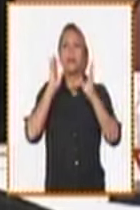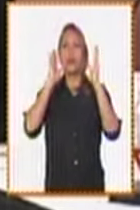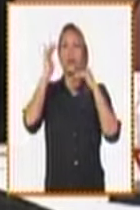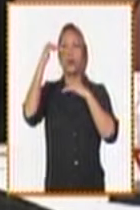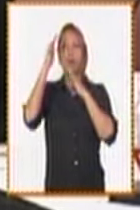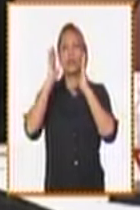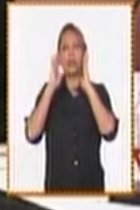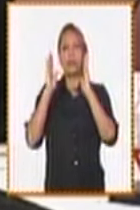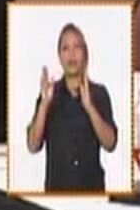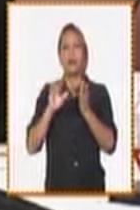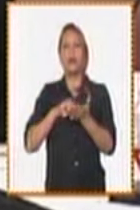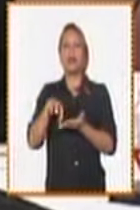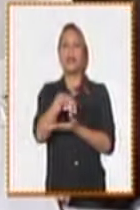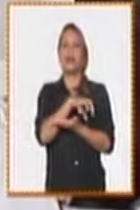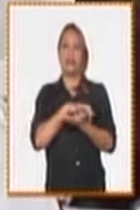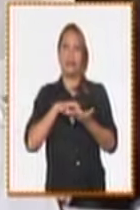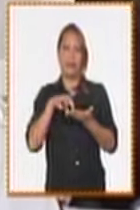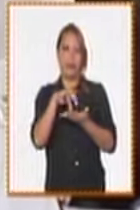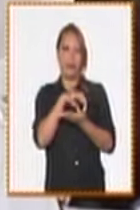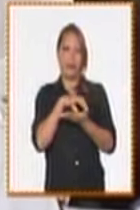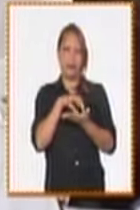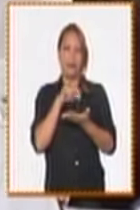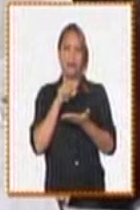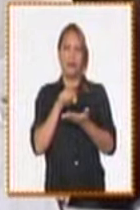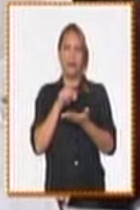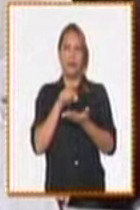y tenemos que ver un poquito más allá,